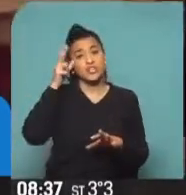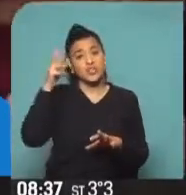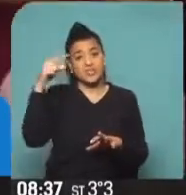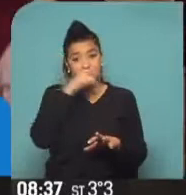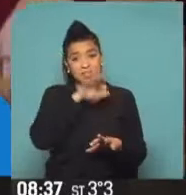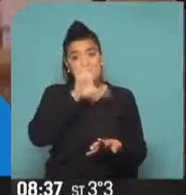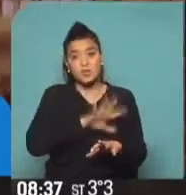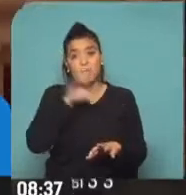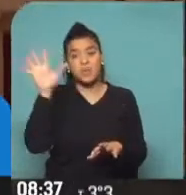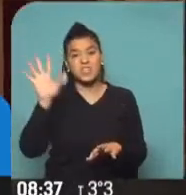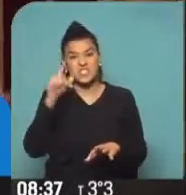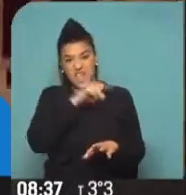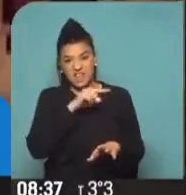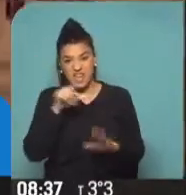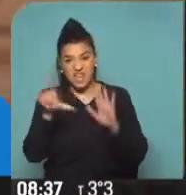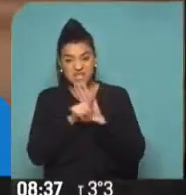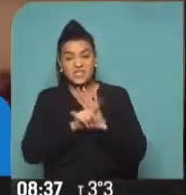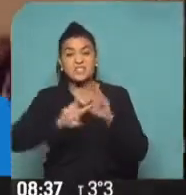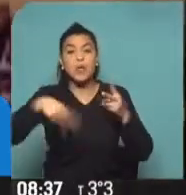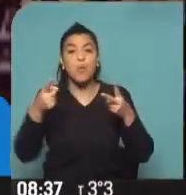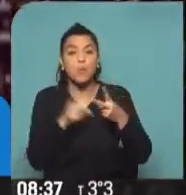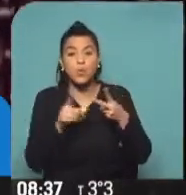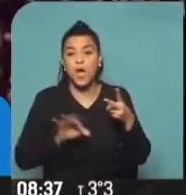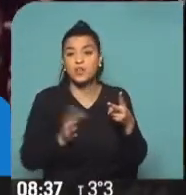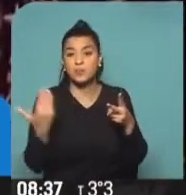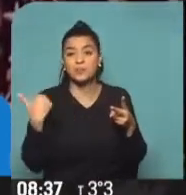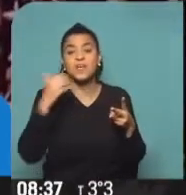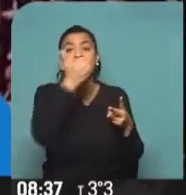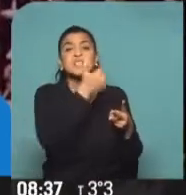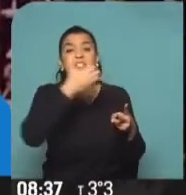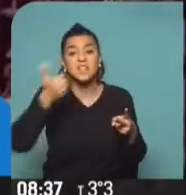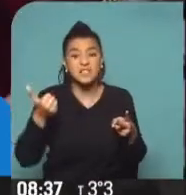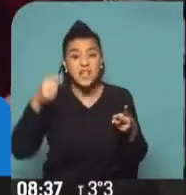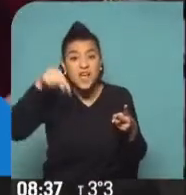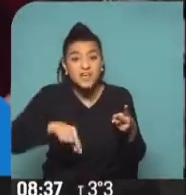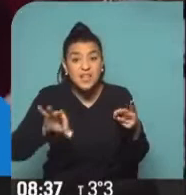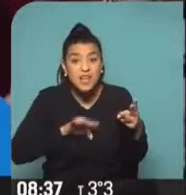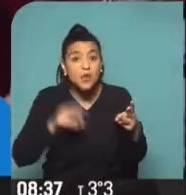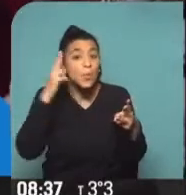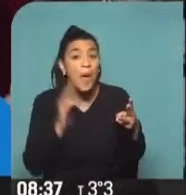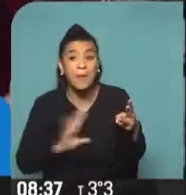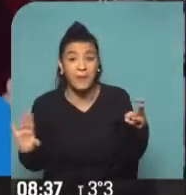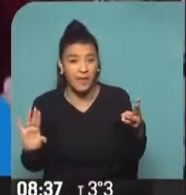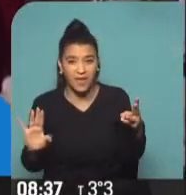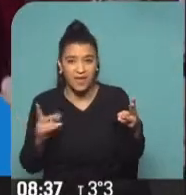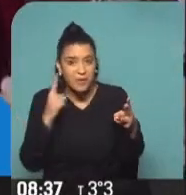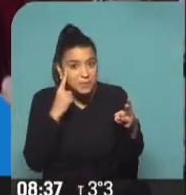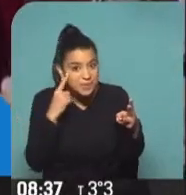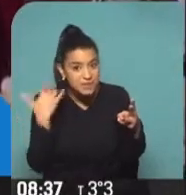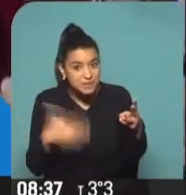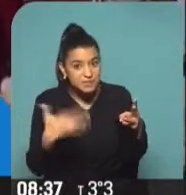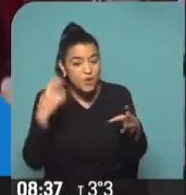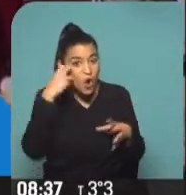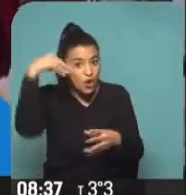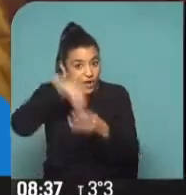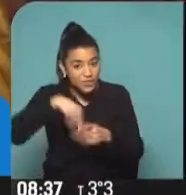con 57 leyes. El segundo peor año fue el año pasado con 66. Este año llevamos 9. Así que imagínense cómo está el